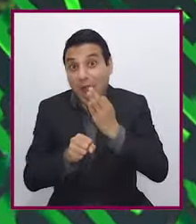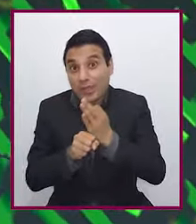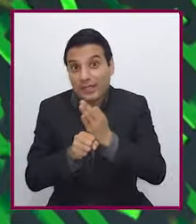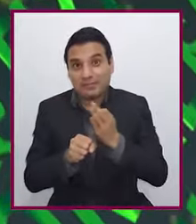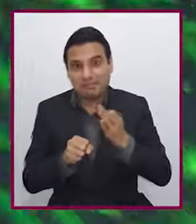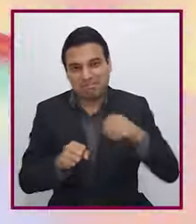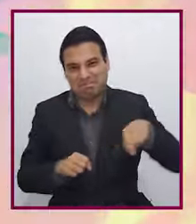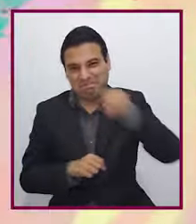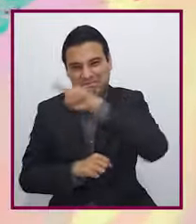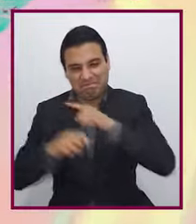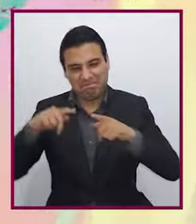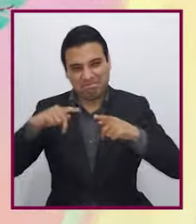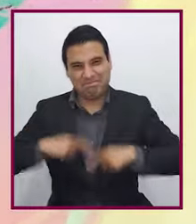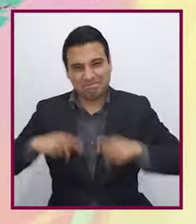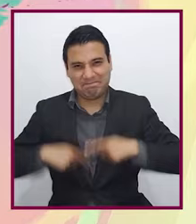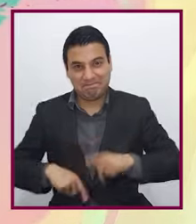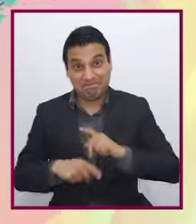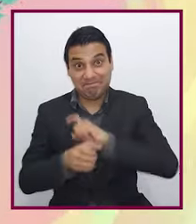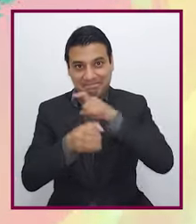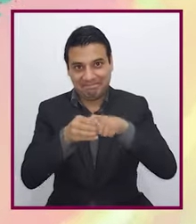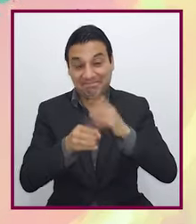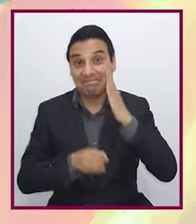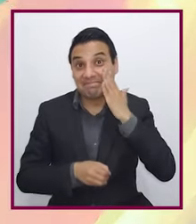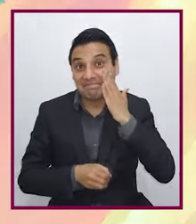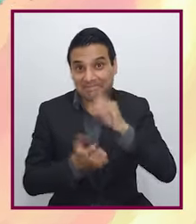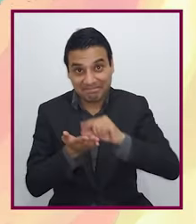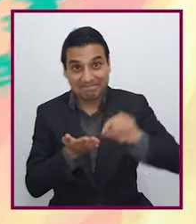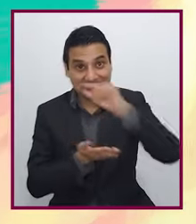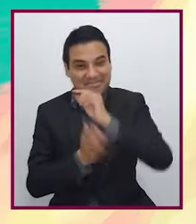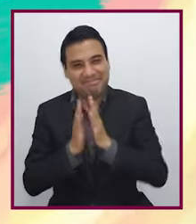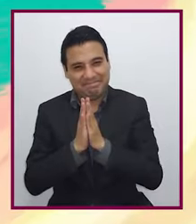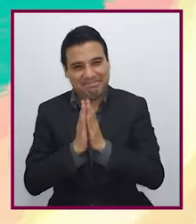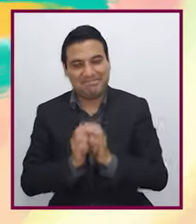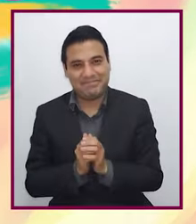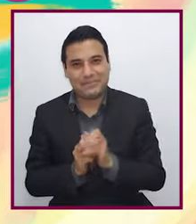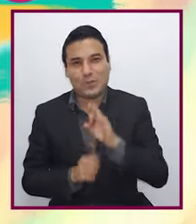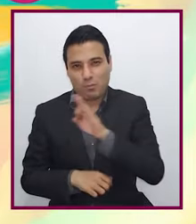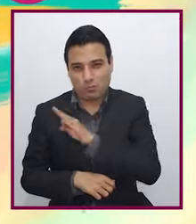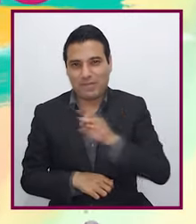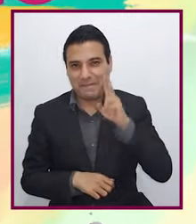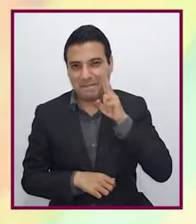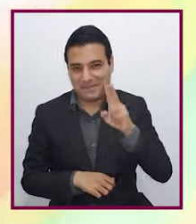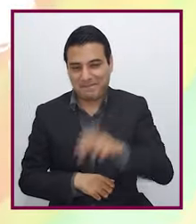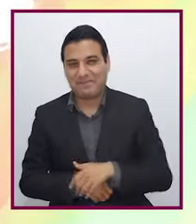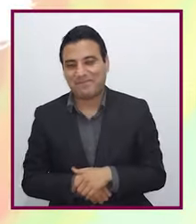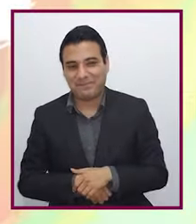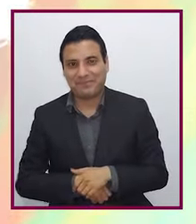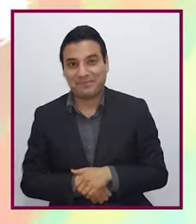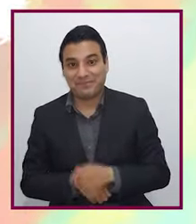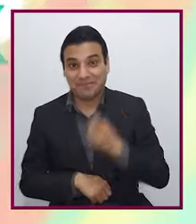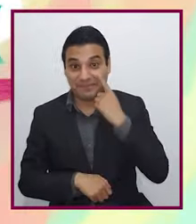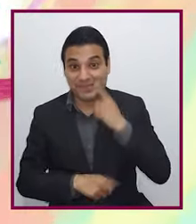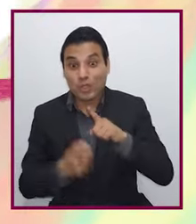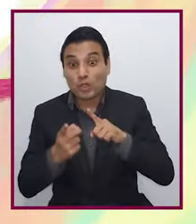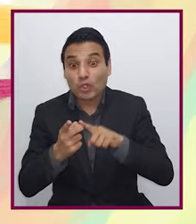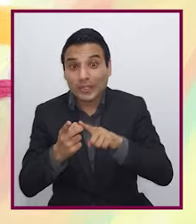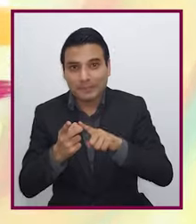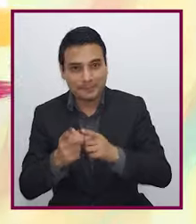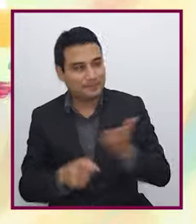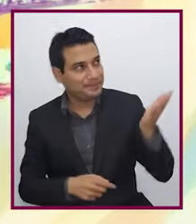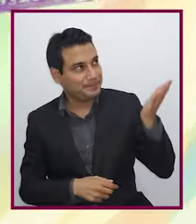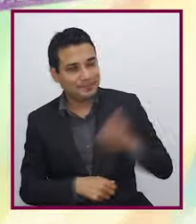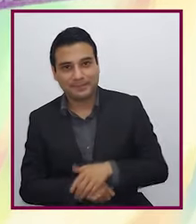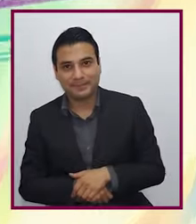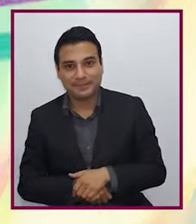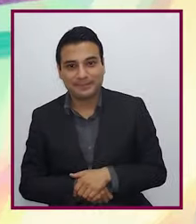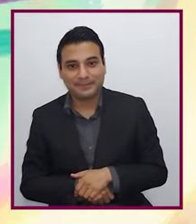qué no invitamos a los y las Bitboxers a seguirnos en nuestras redes sociales? Va, Pues ya saben que pueden visitarnos en las redes sociales que